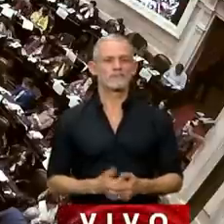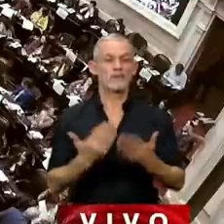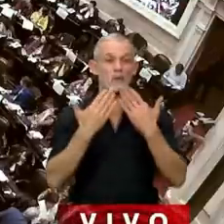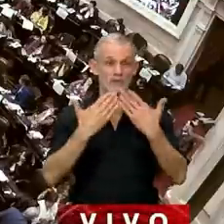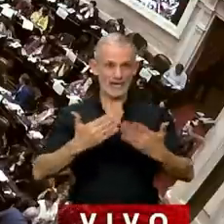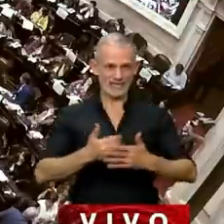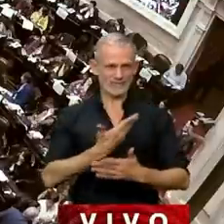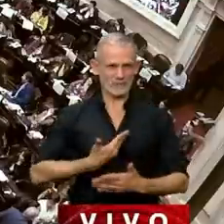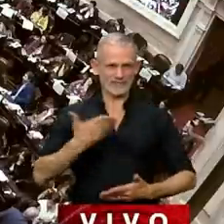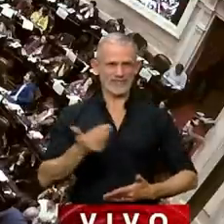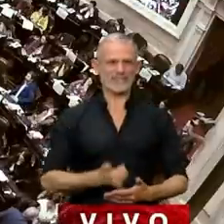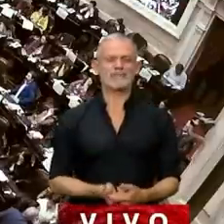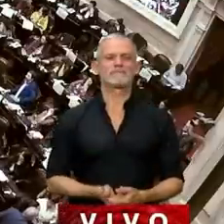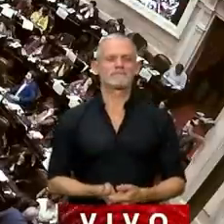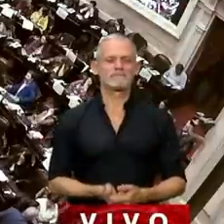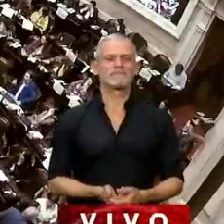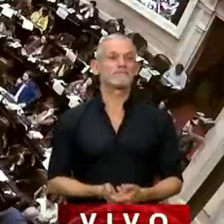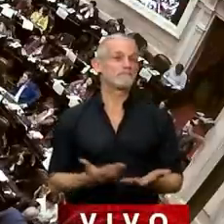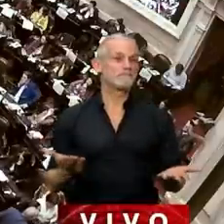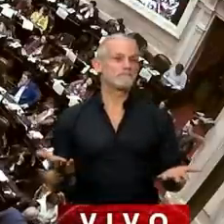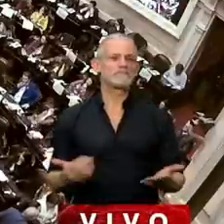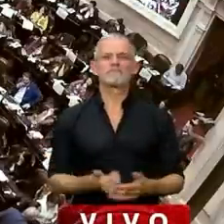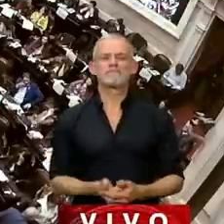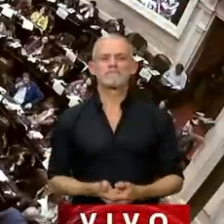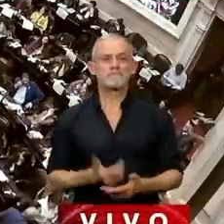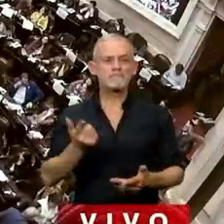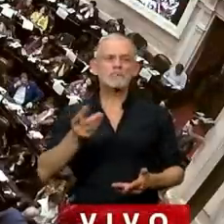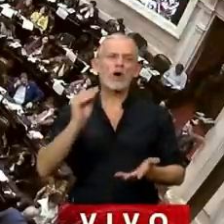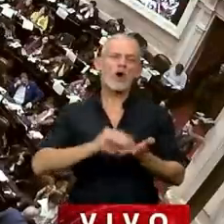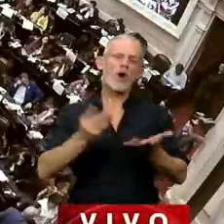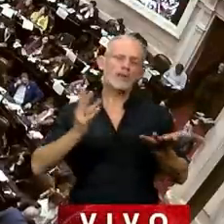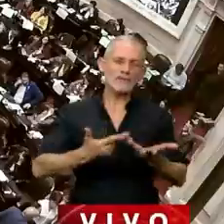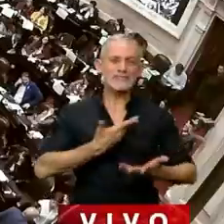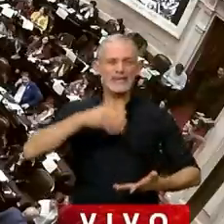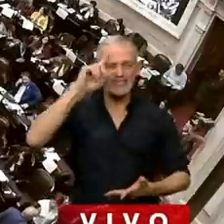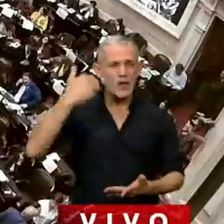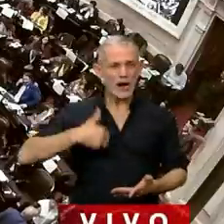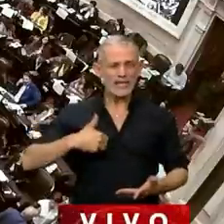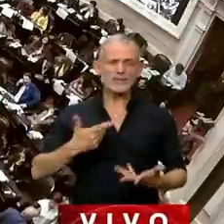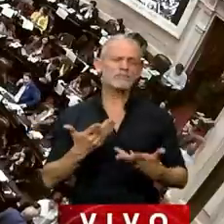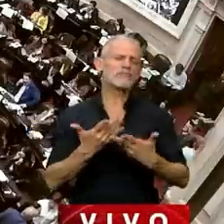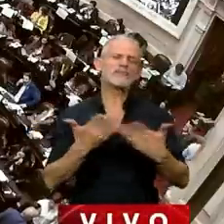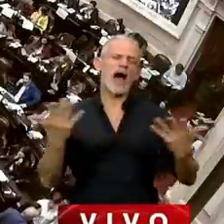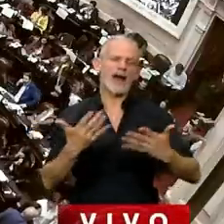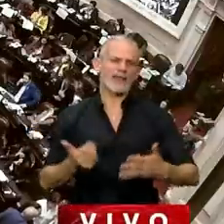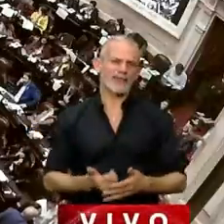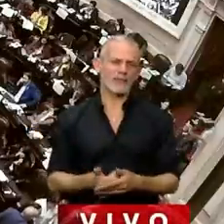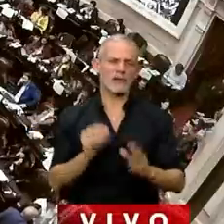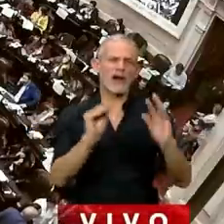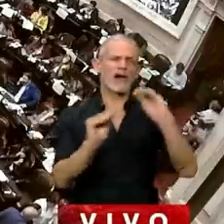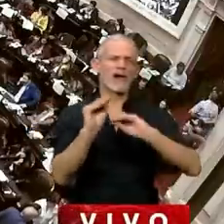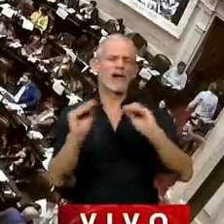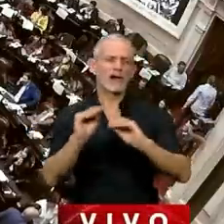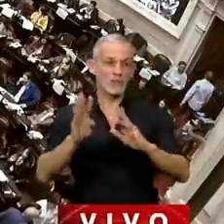Muchas gracias, señor presidente. Bueno, una vez más, el Estado argentino llega tarde y con parches. Hoy